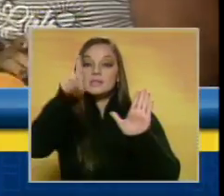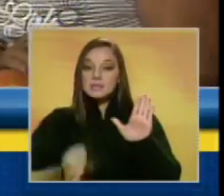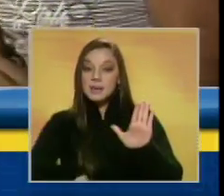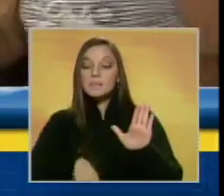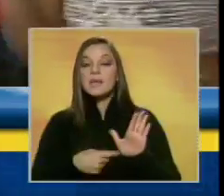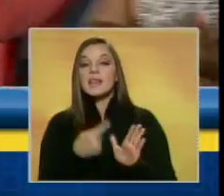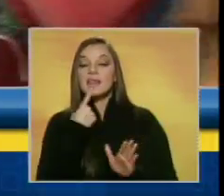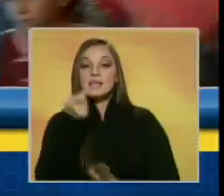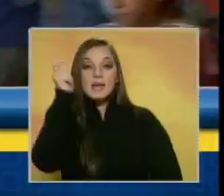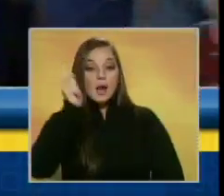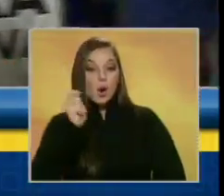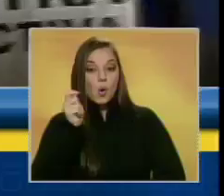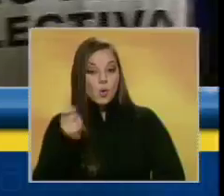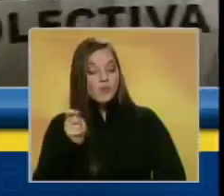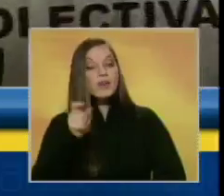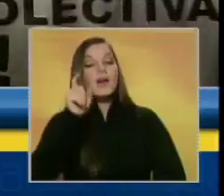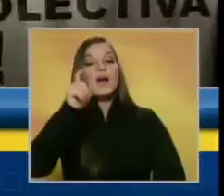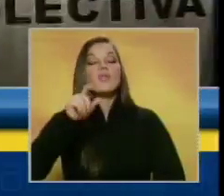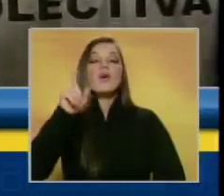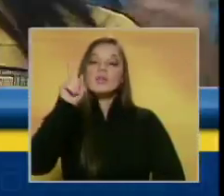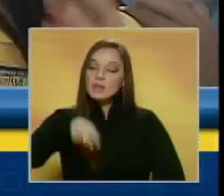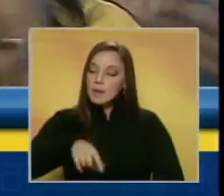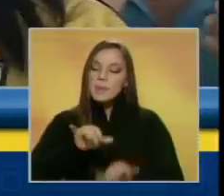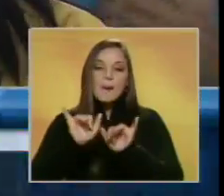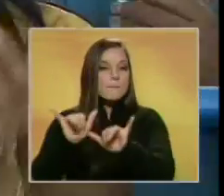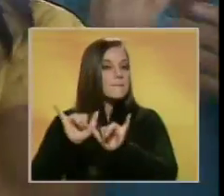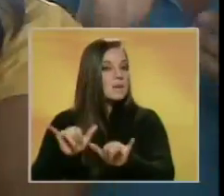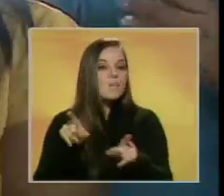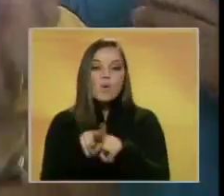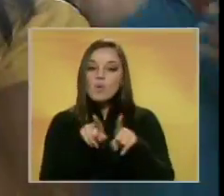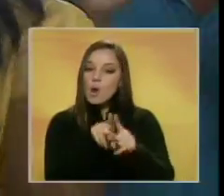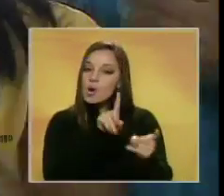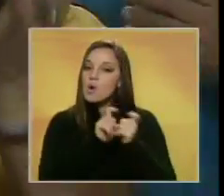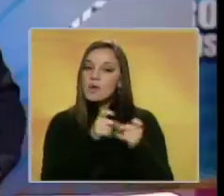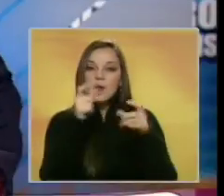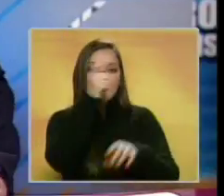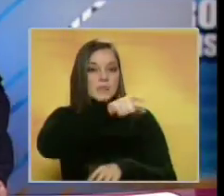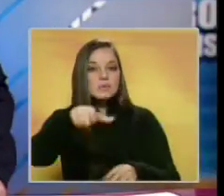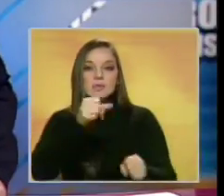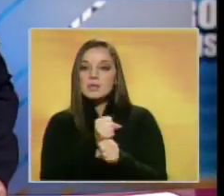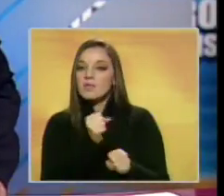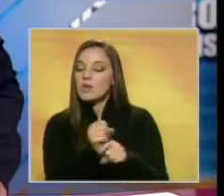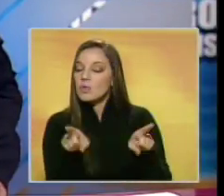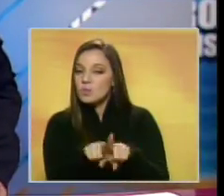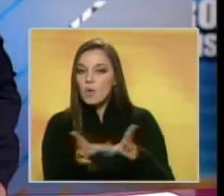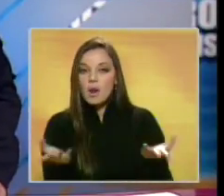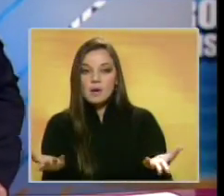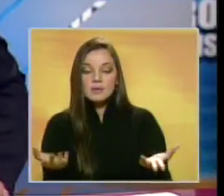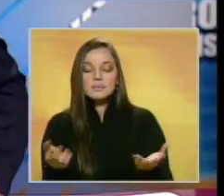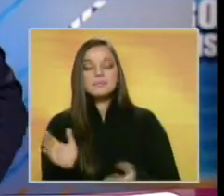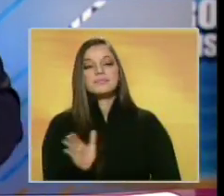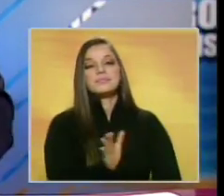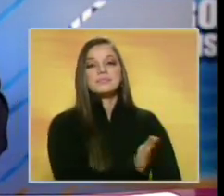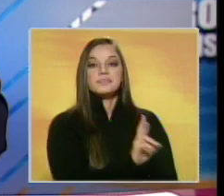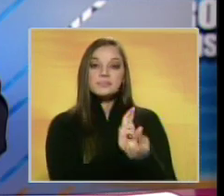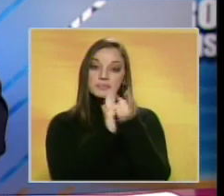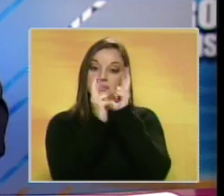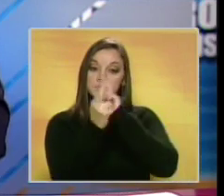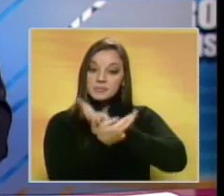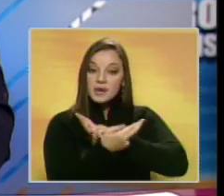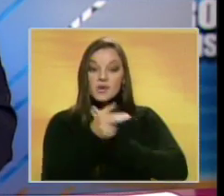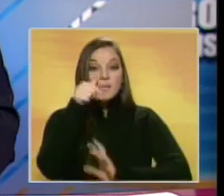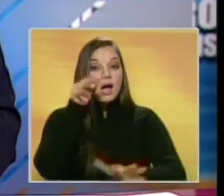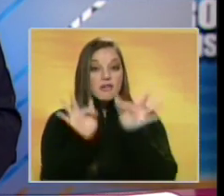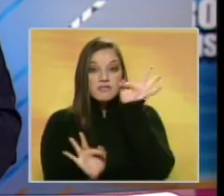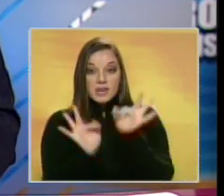los jubilados y pensionados tengan los mismos beneficios que los trabajadores activos. La reforma fiscal anunciada por el presidente